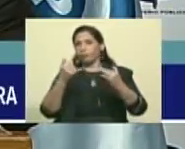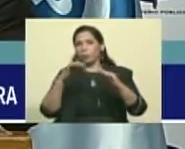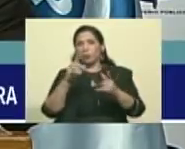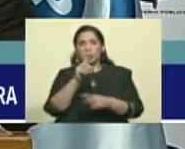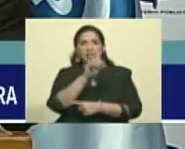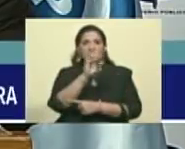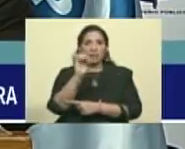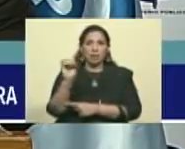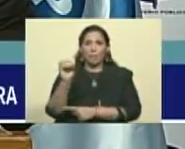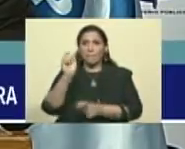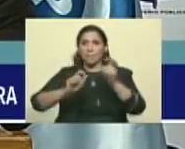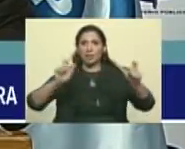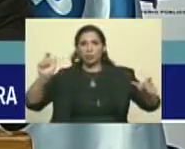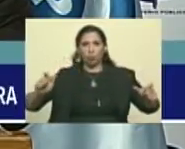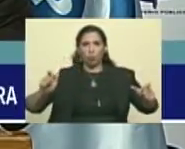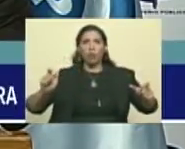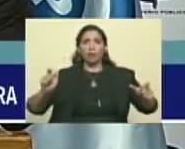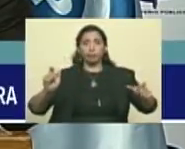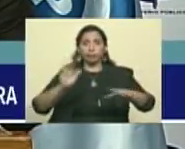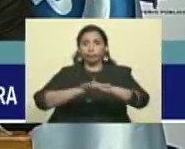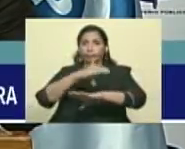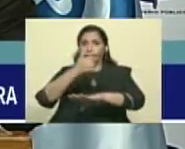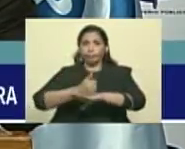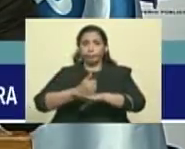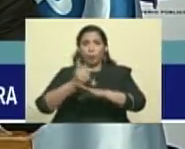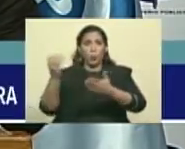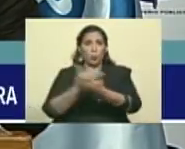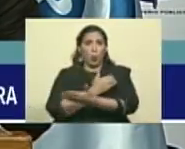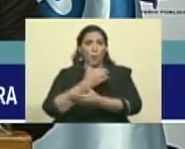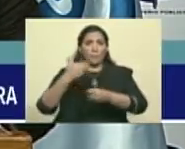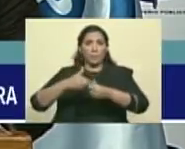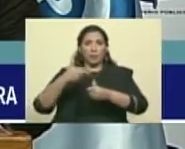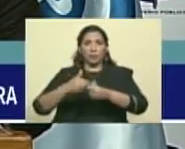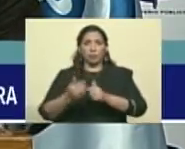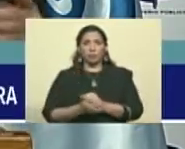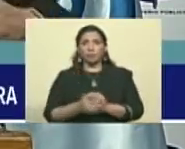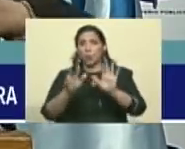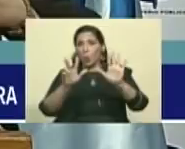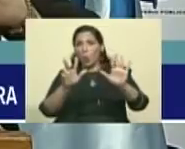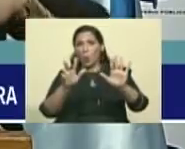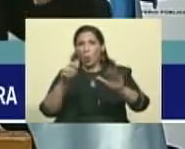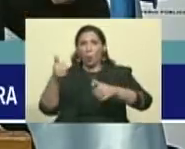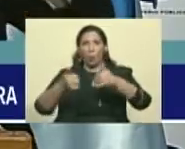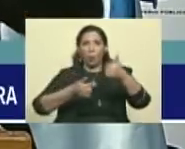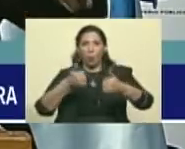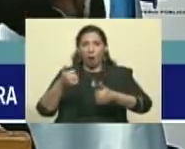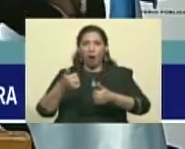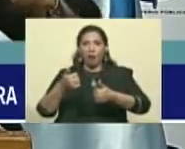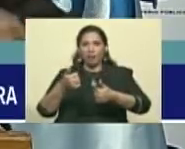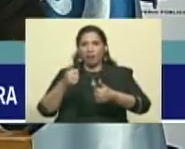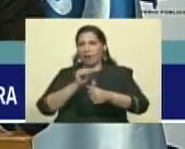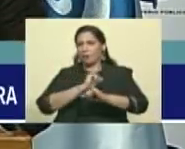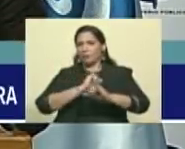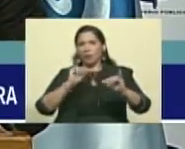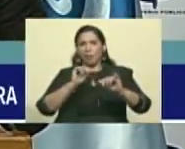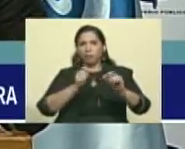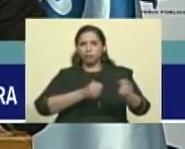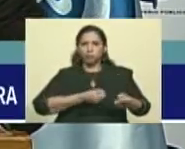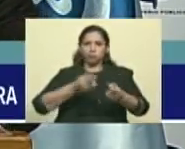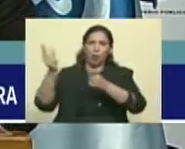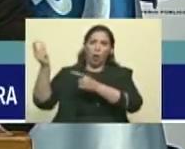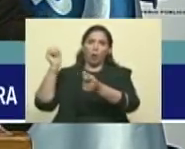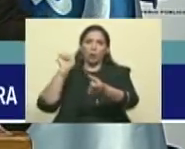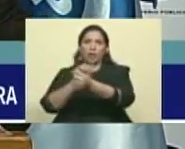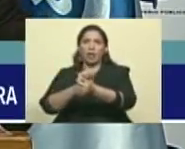100, 8 de los cuales ya han sido condenados y la gran mayoría ya acusados